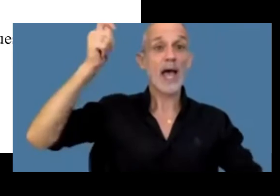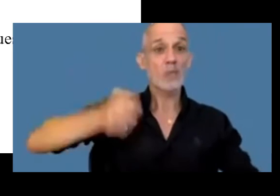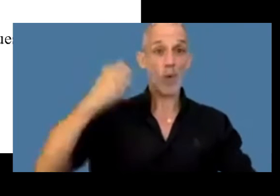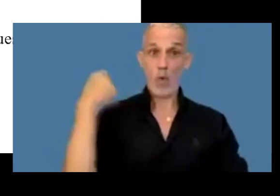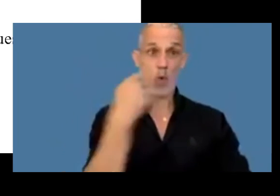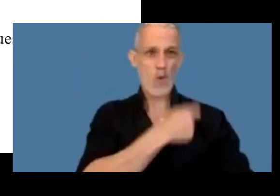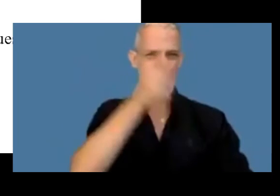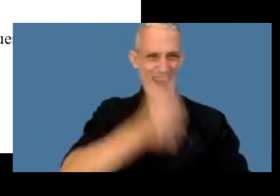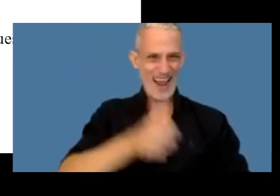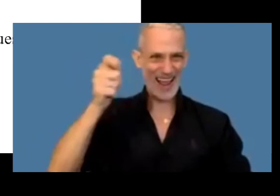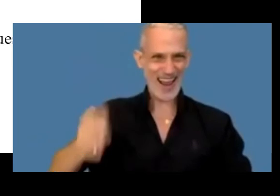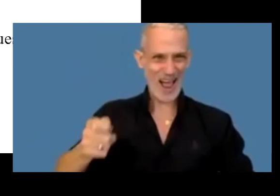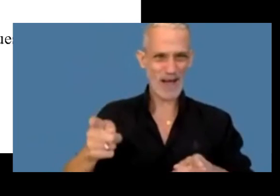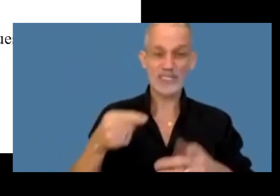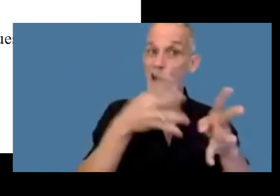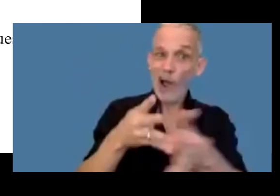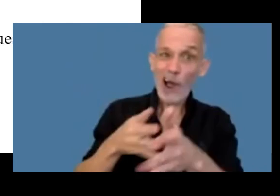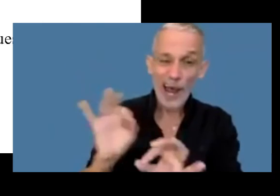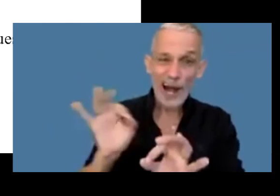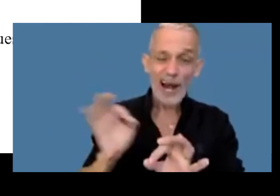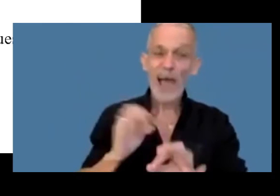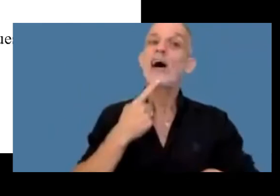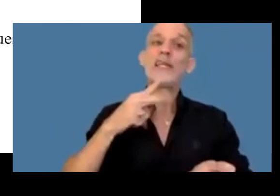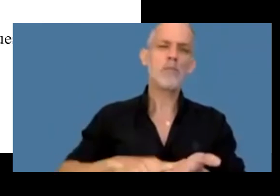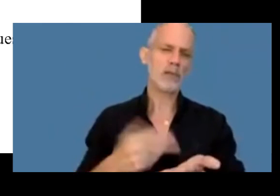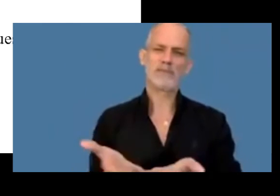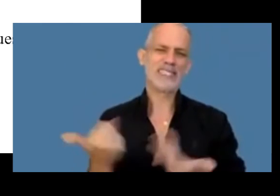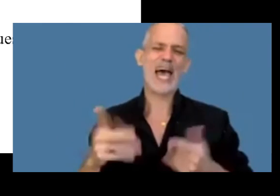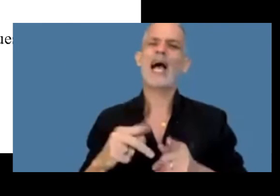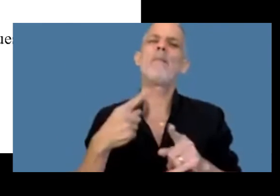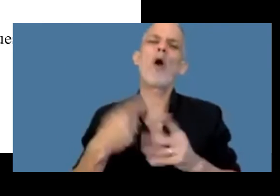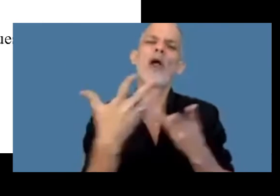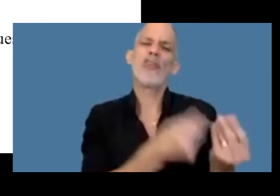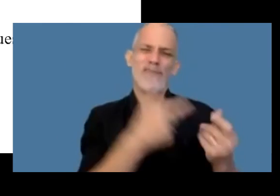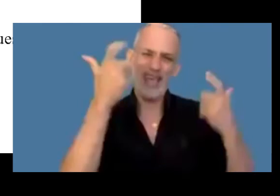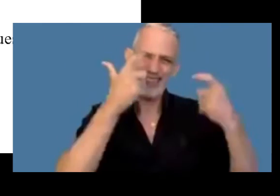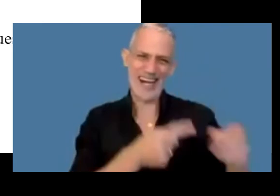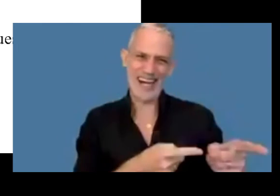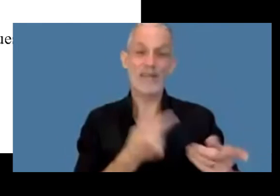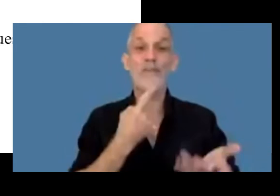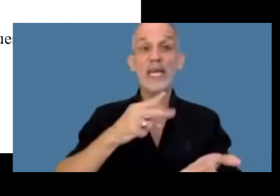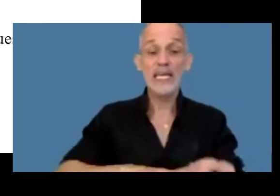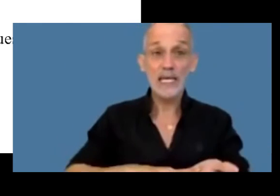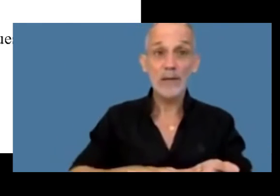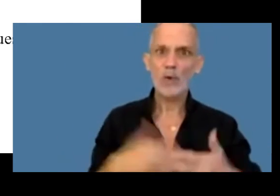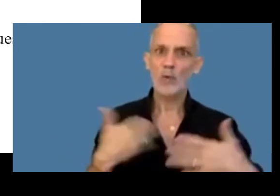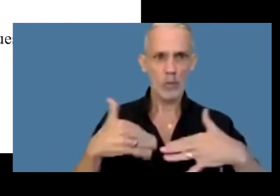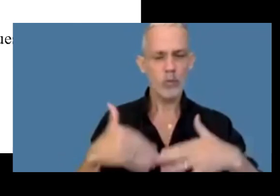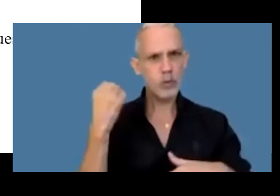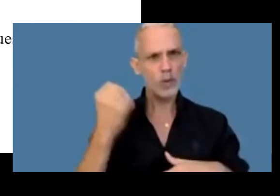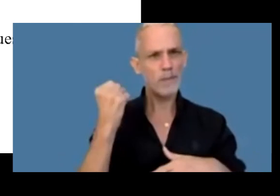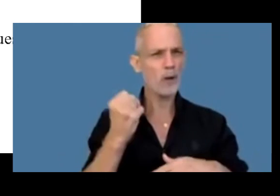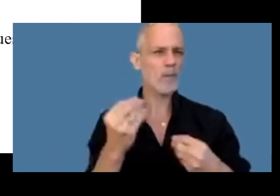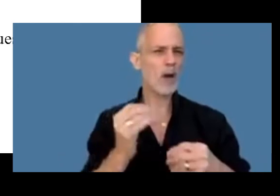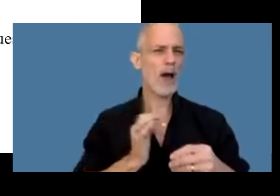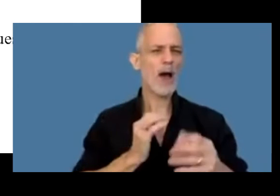aquellos años cuando no había guerra, este importe. Este impuesto desempeñó un papel importante a partir de la